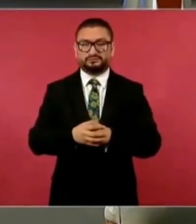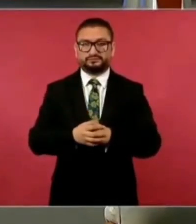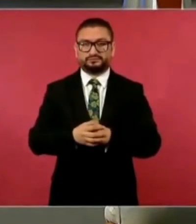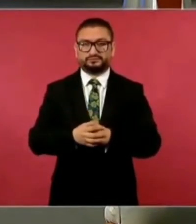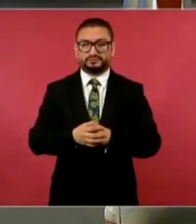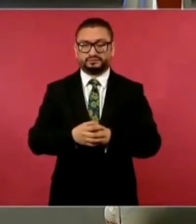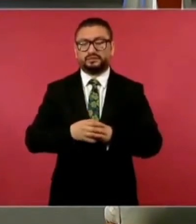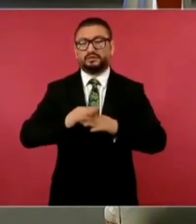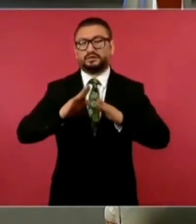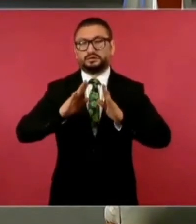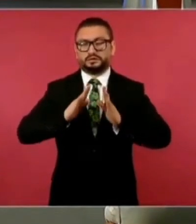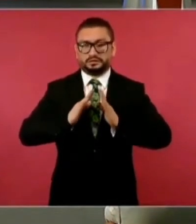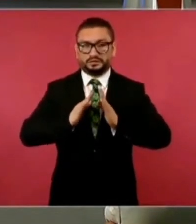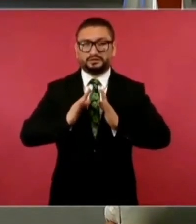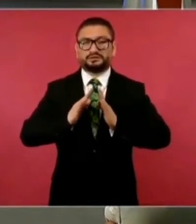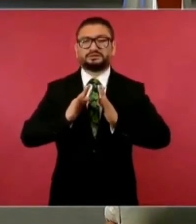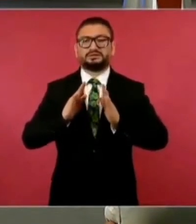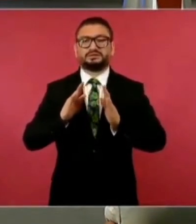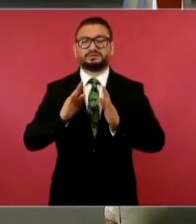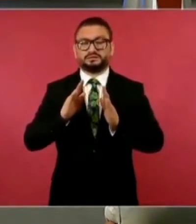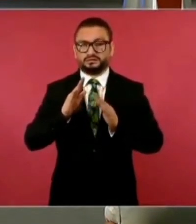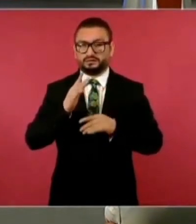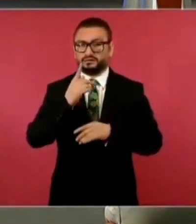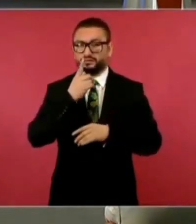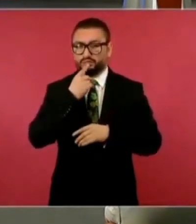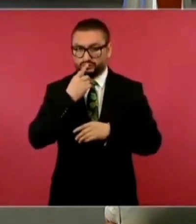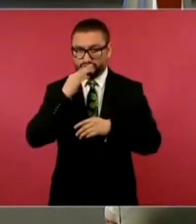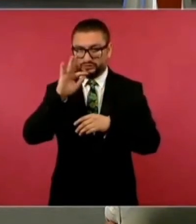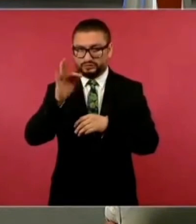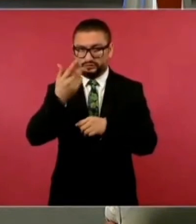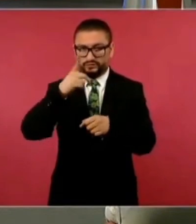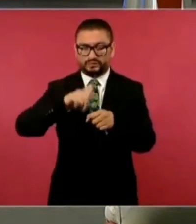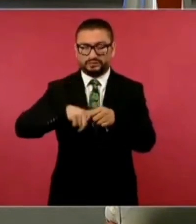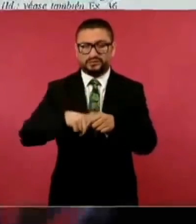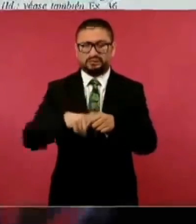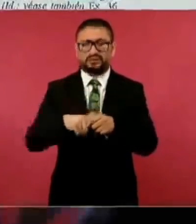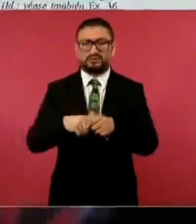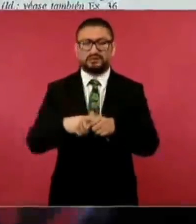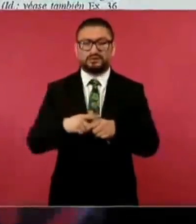el Ejército, la Policía Federal,